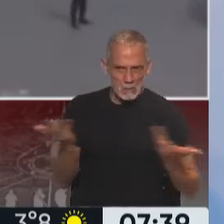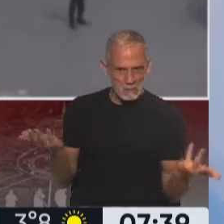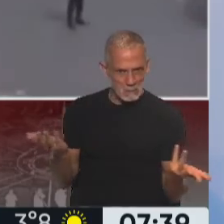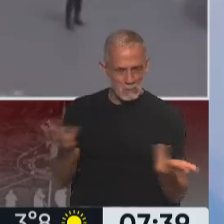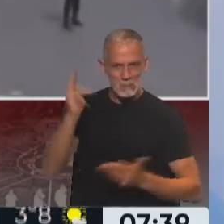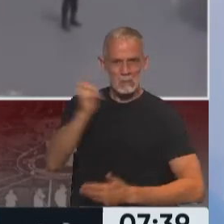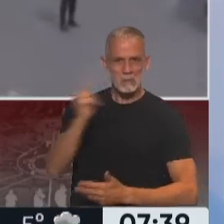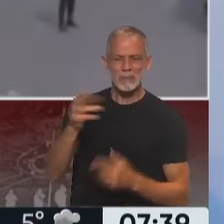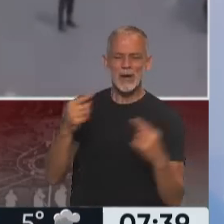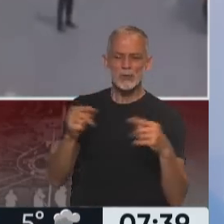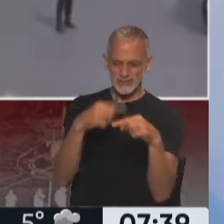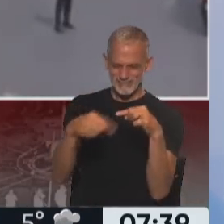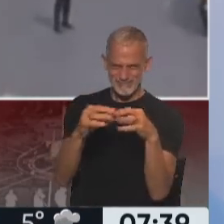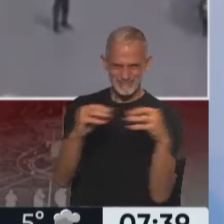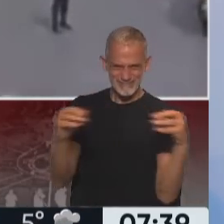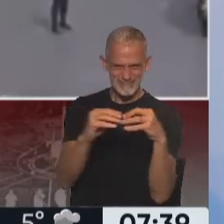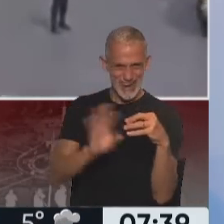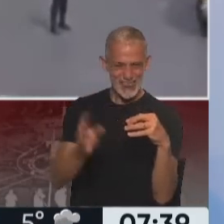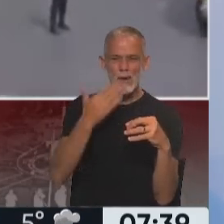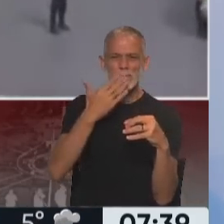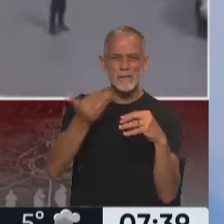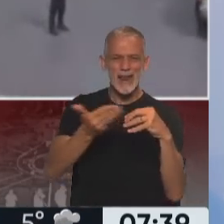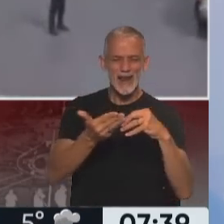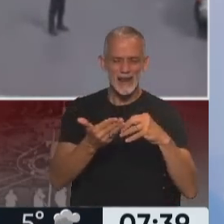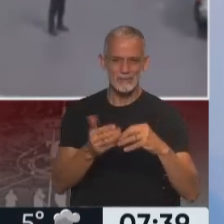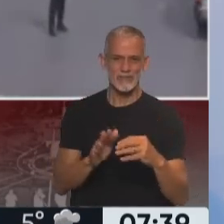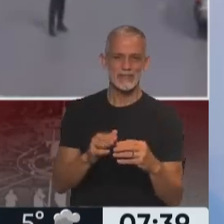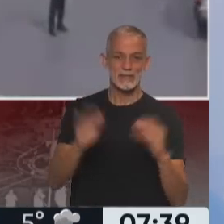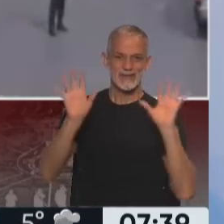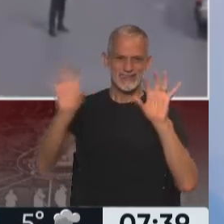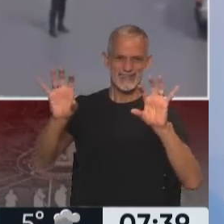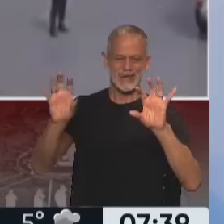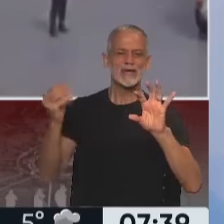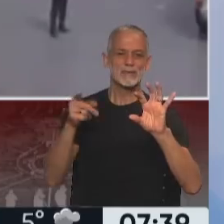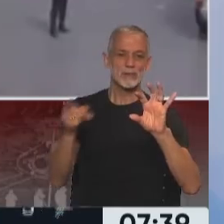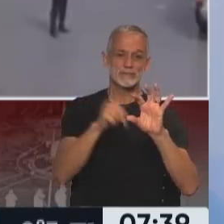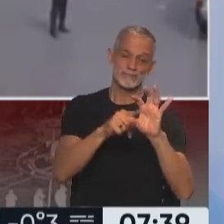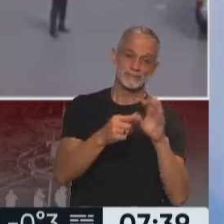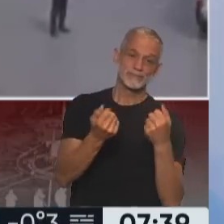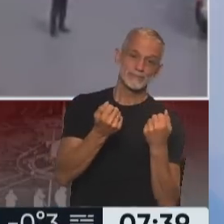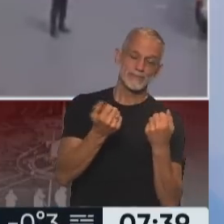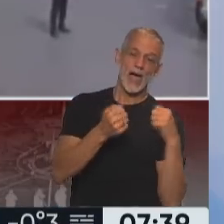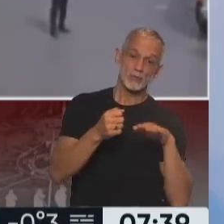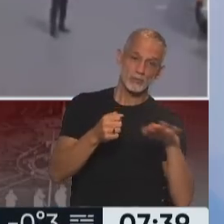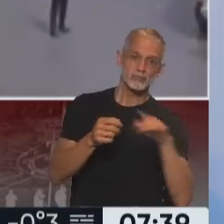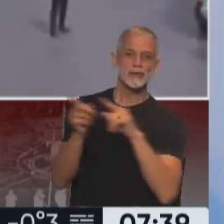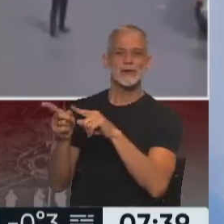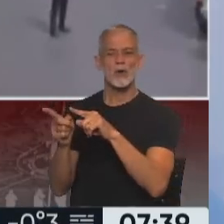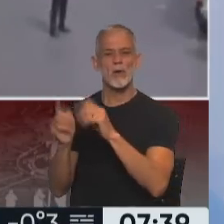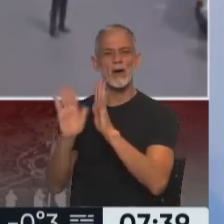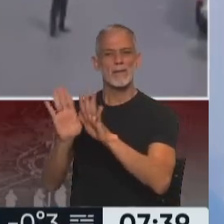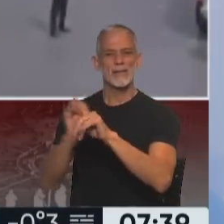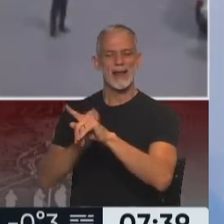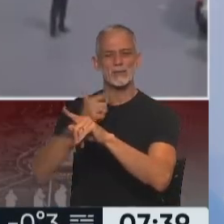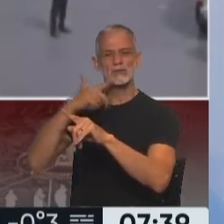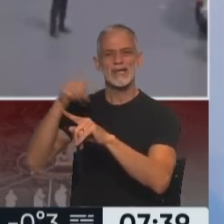este Papa, más allá del rollito que nos contaba más temprano Tito. Y la doble imagen tiene que ver con la travesía del Papa Móvil, pero también con cómo se lo está esperando allí